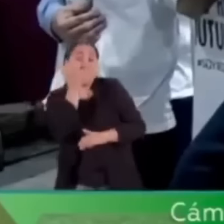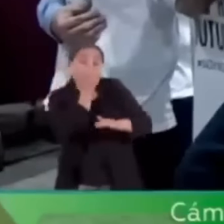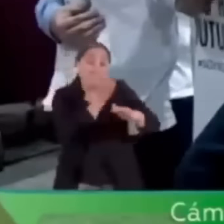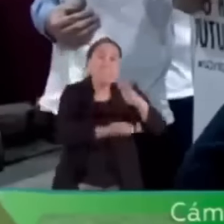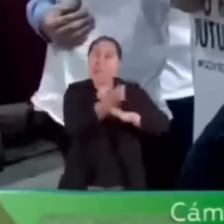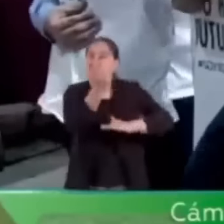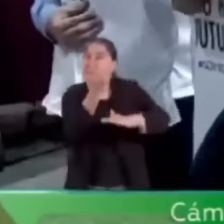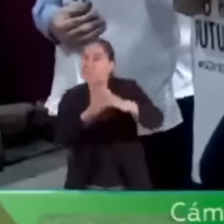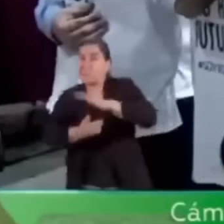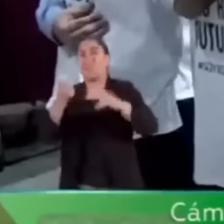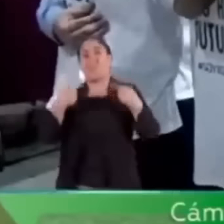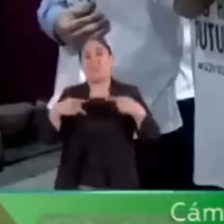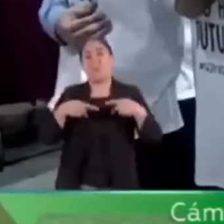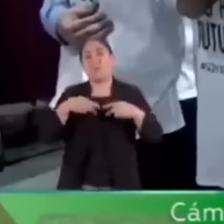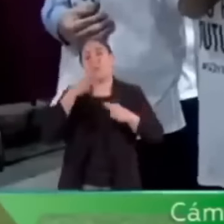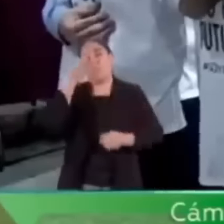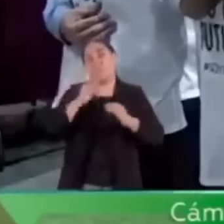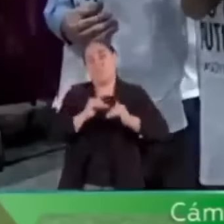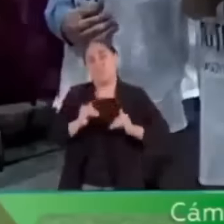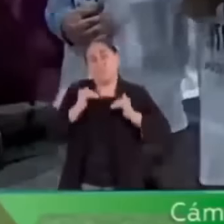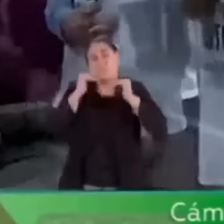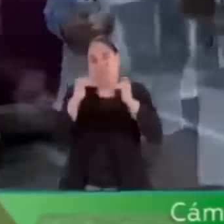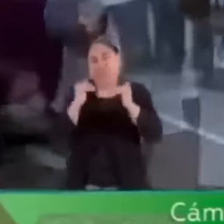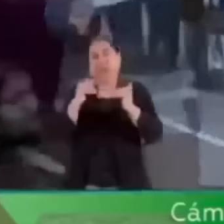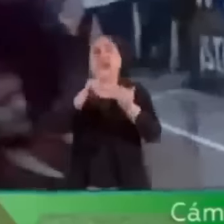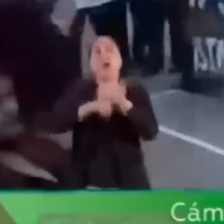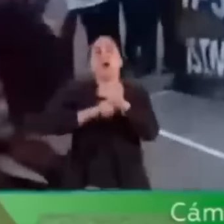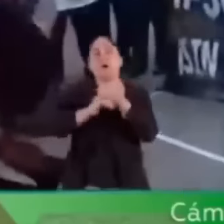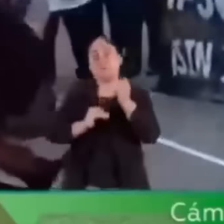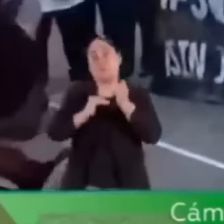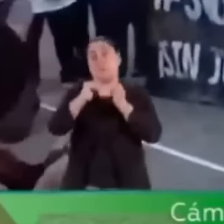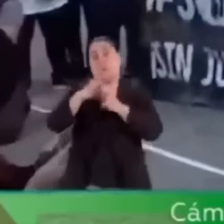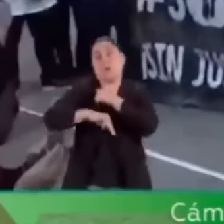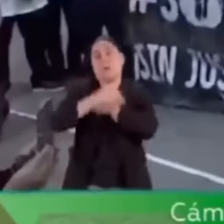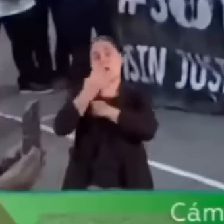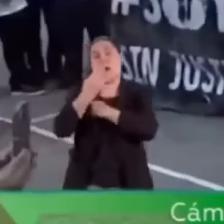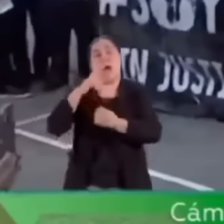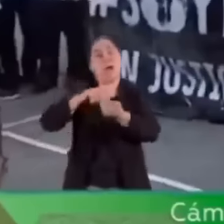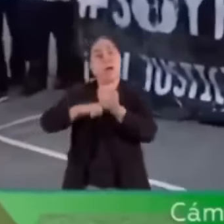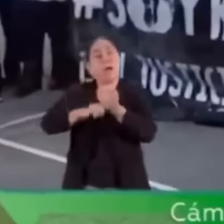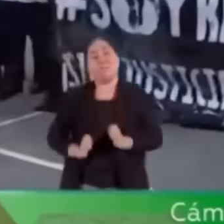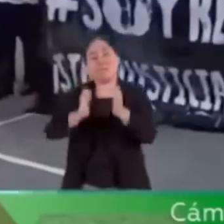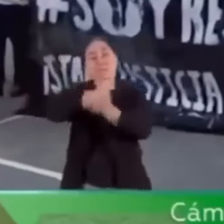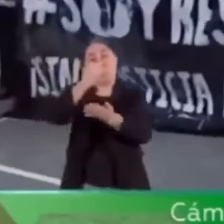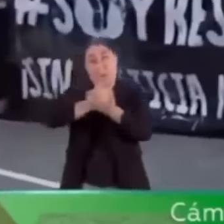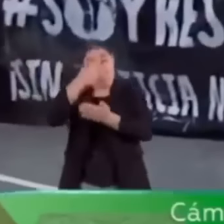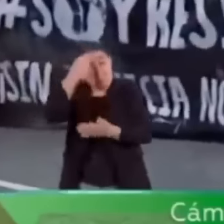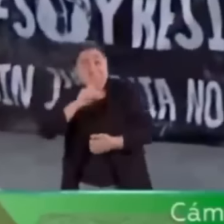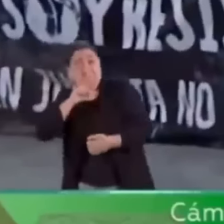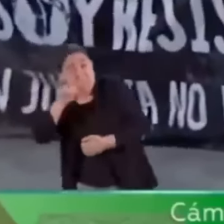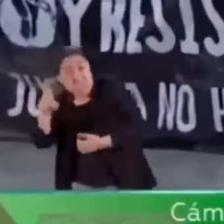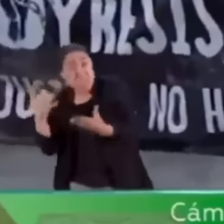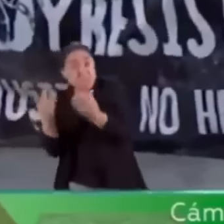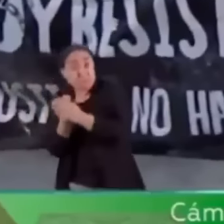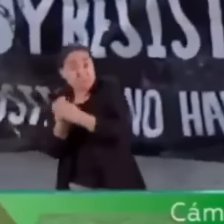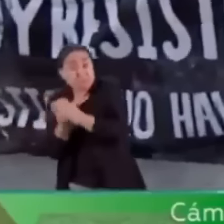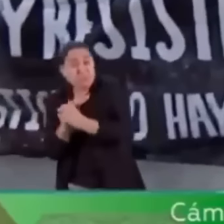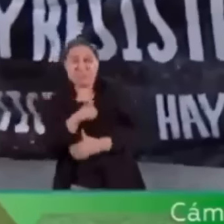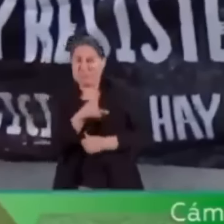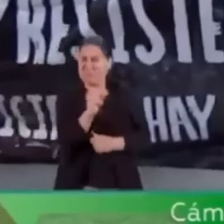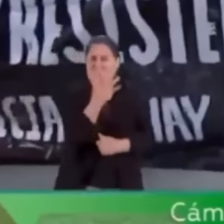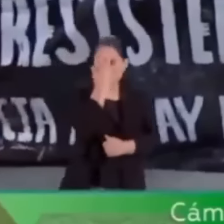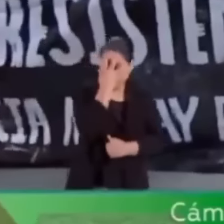magistrados desde el piso 14 de un edificio en la Ciudad de México. ¿No les da vergüenza de verdad apoyar